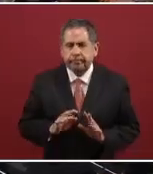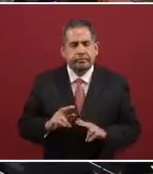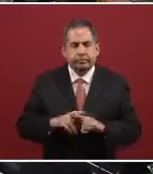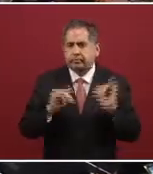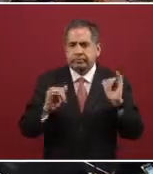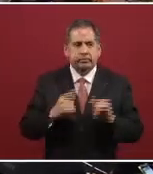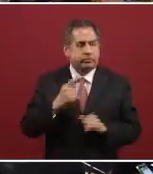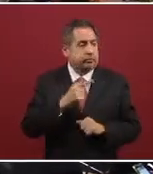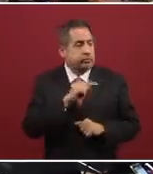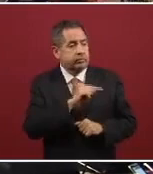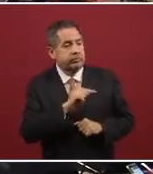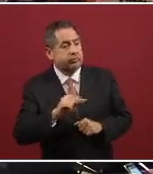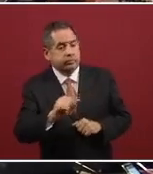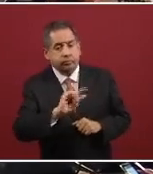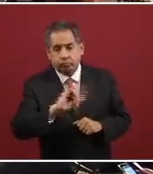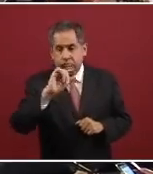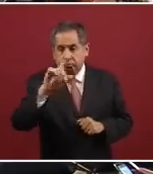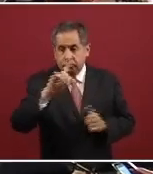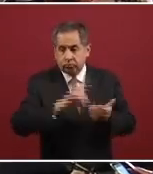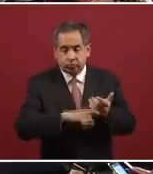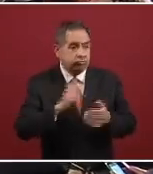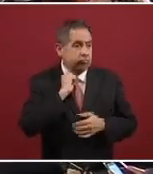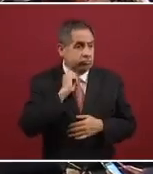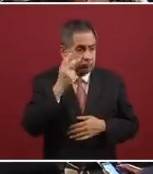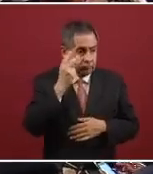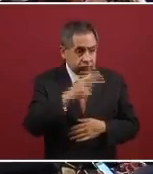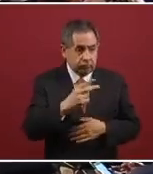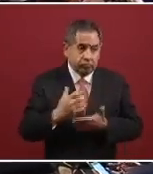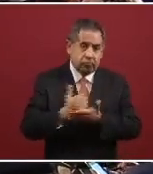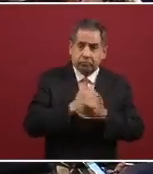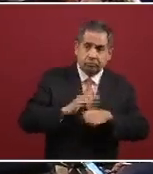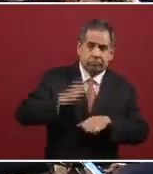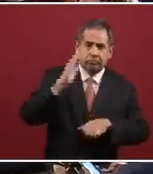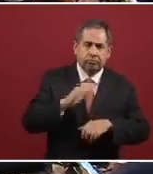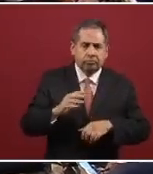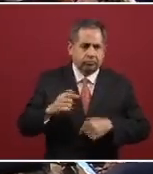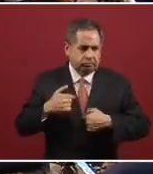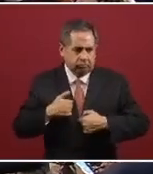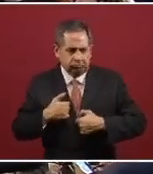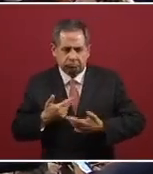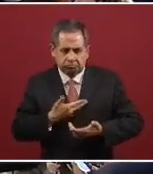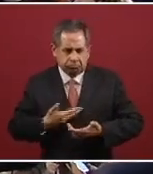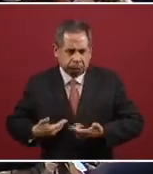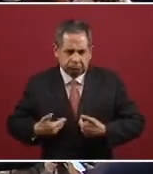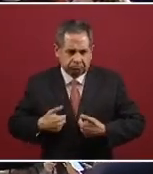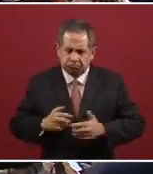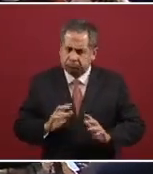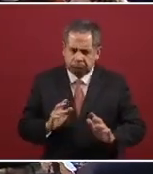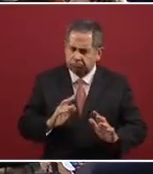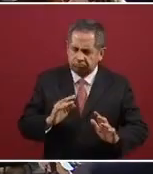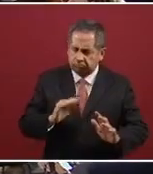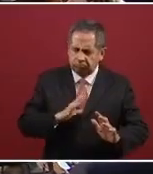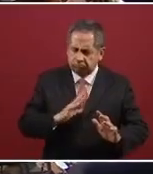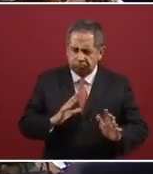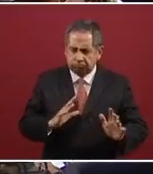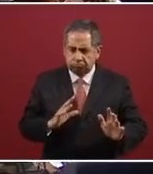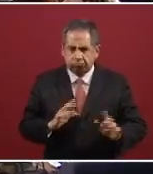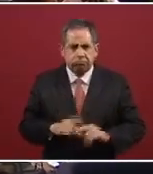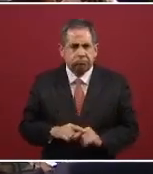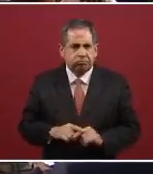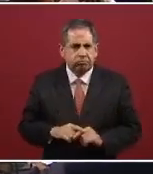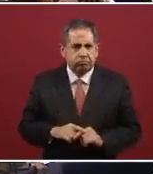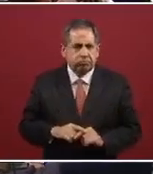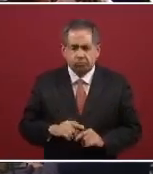ningún funcionario público en el Senado que gane más que lo que obtiene